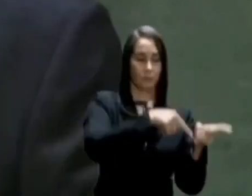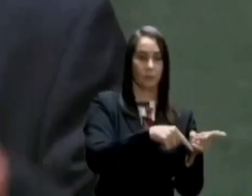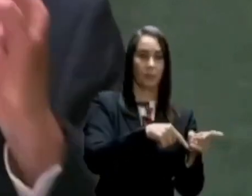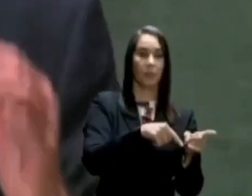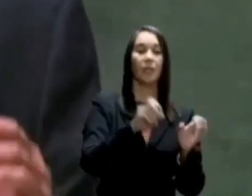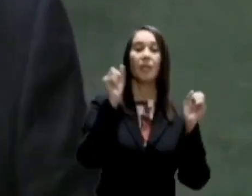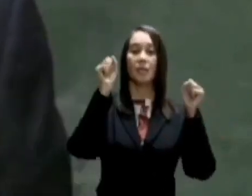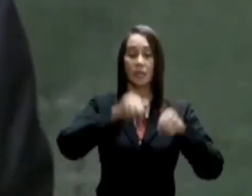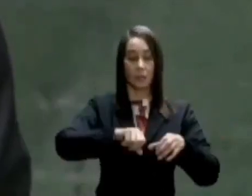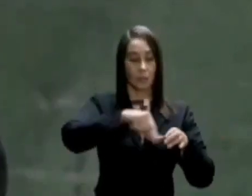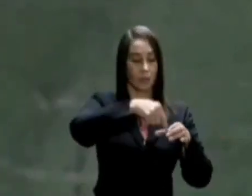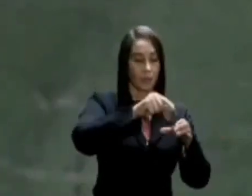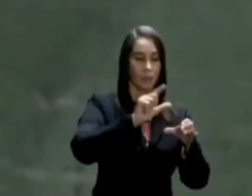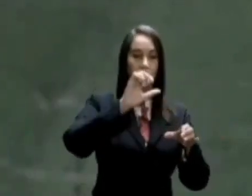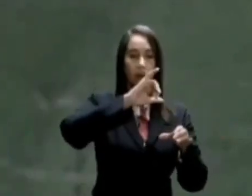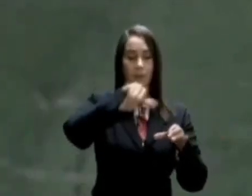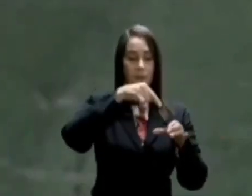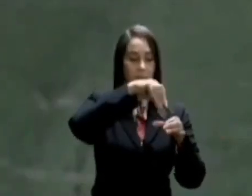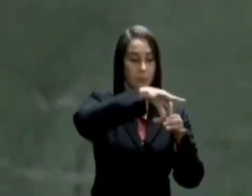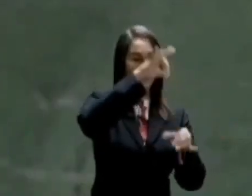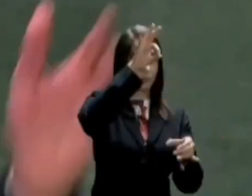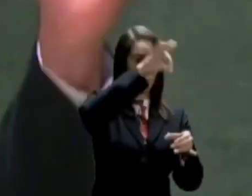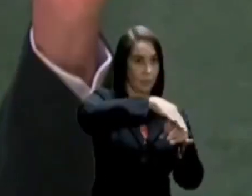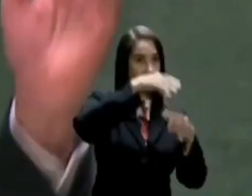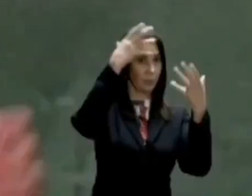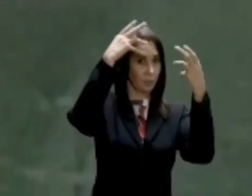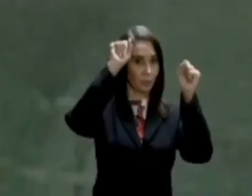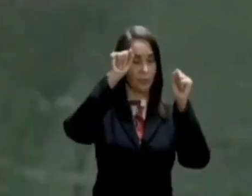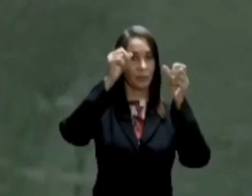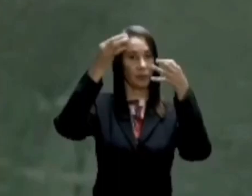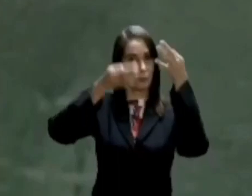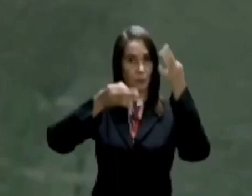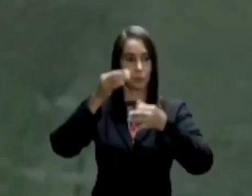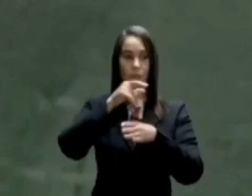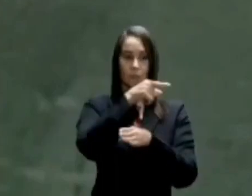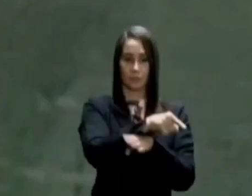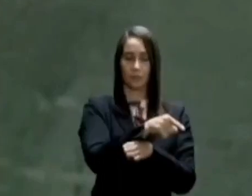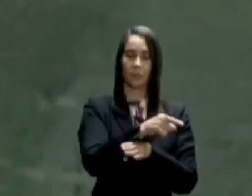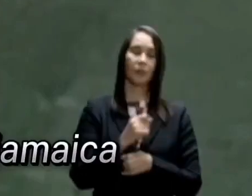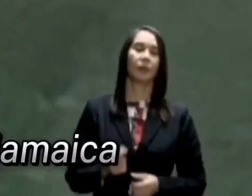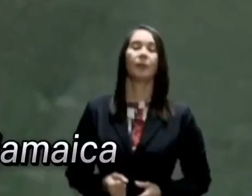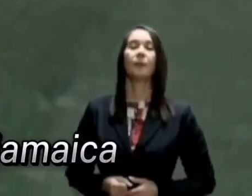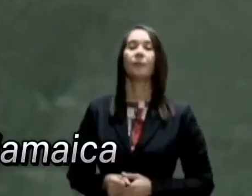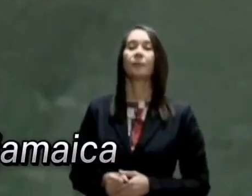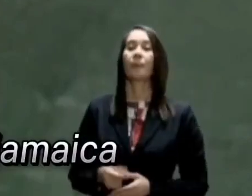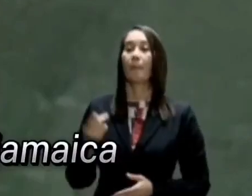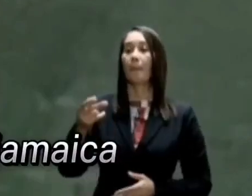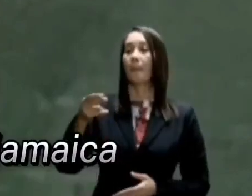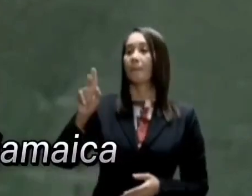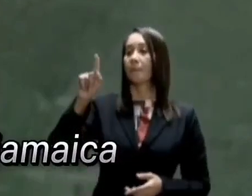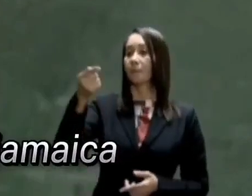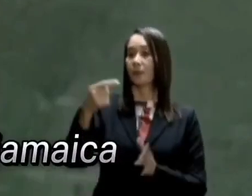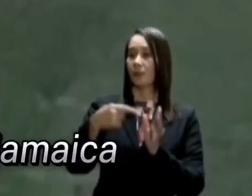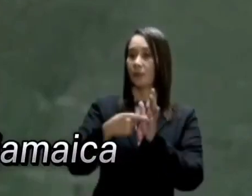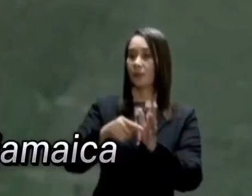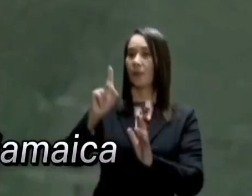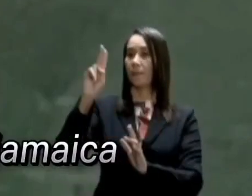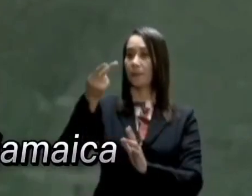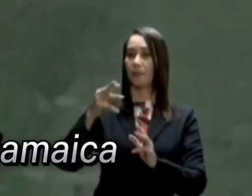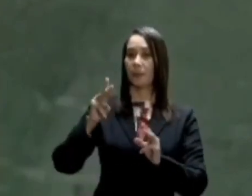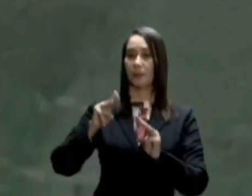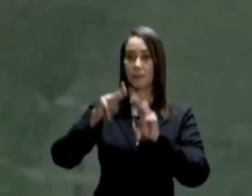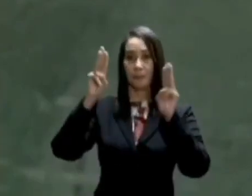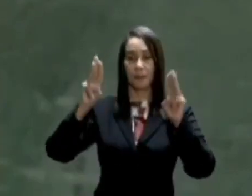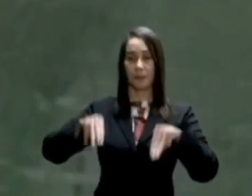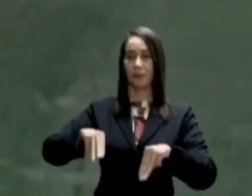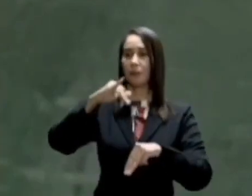justas libres y transparentes en ese particular quiero reconocer al Primer Ministro Andrew Holmes de